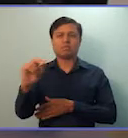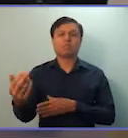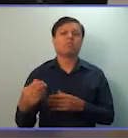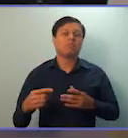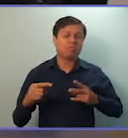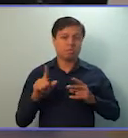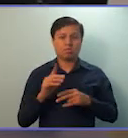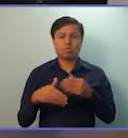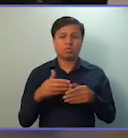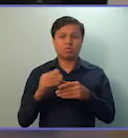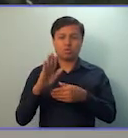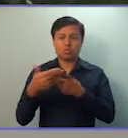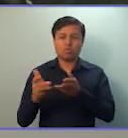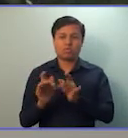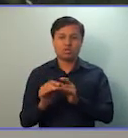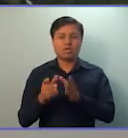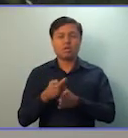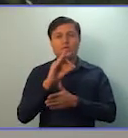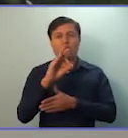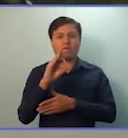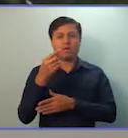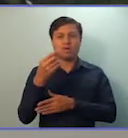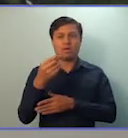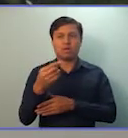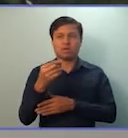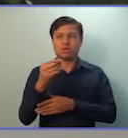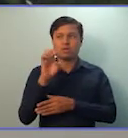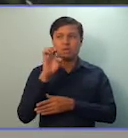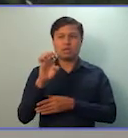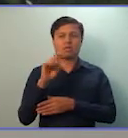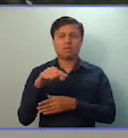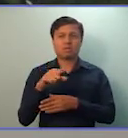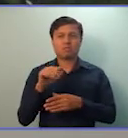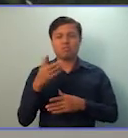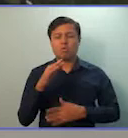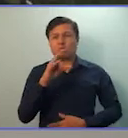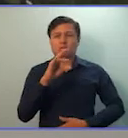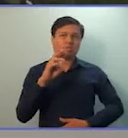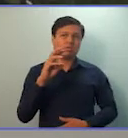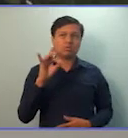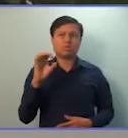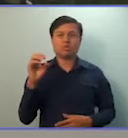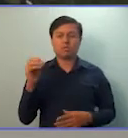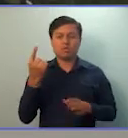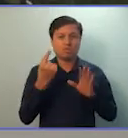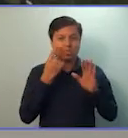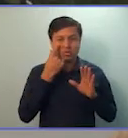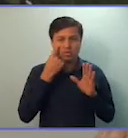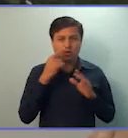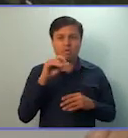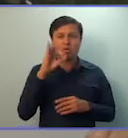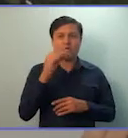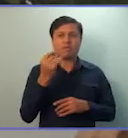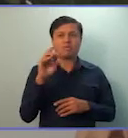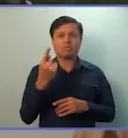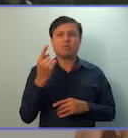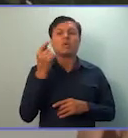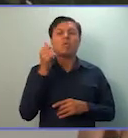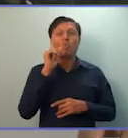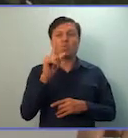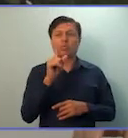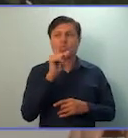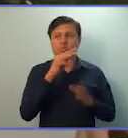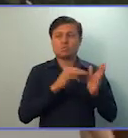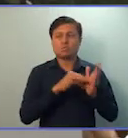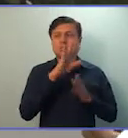esté proponiendo se atender a cerca de 1800 fiscales que corresponde tener uno en cada centro de votación que